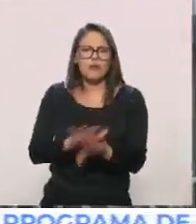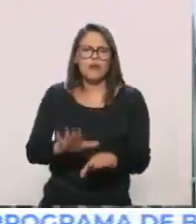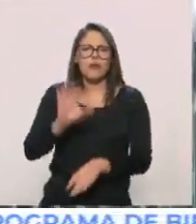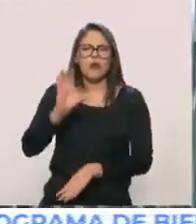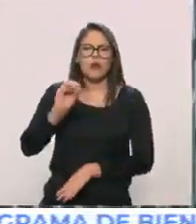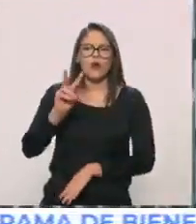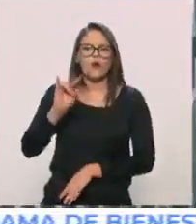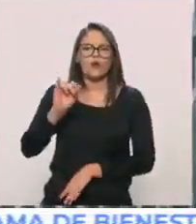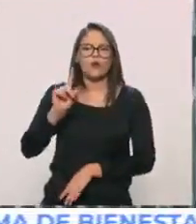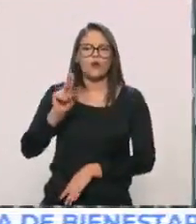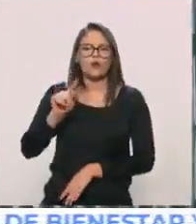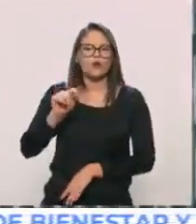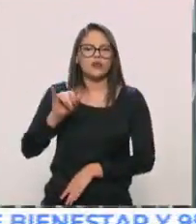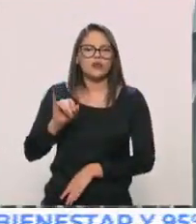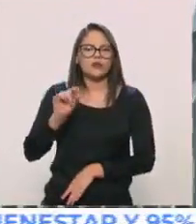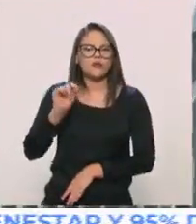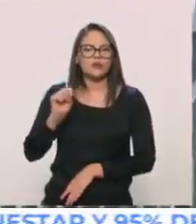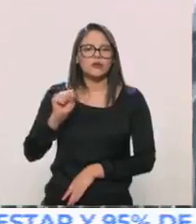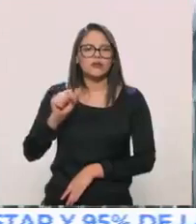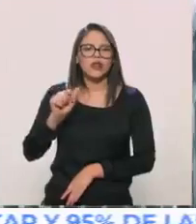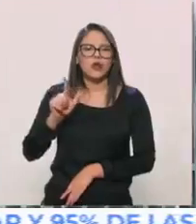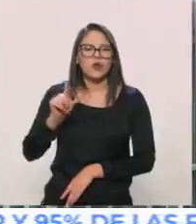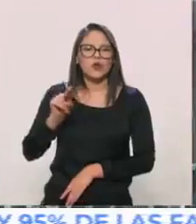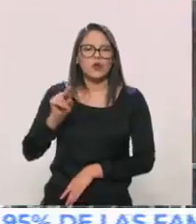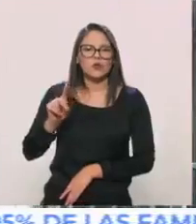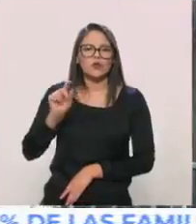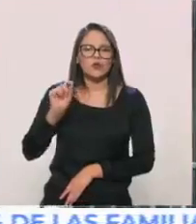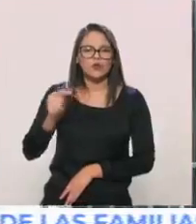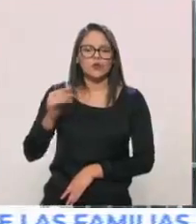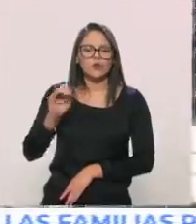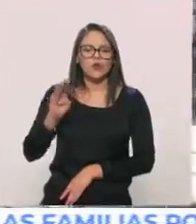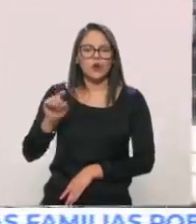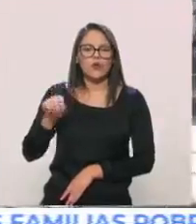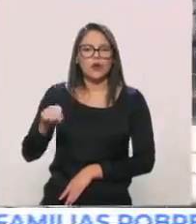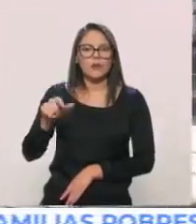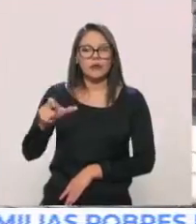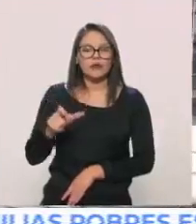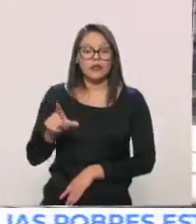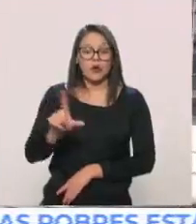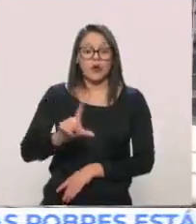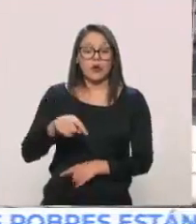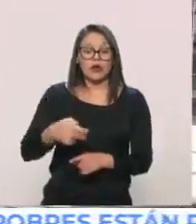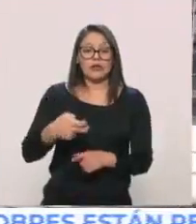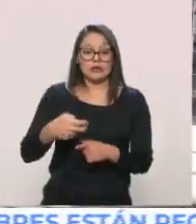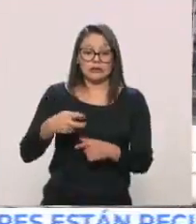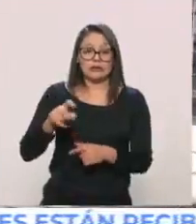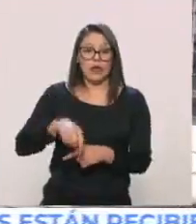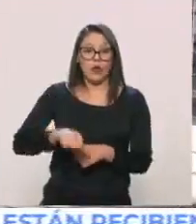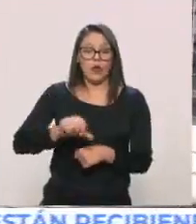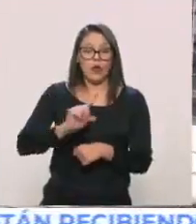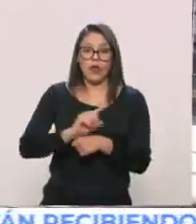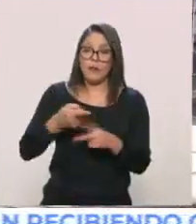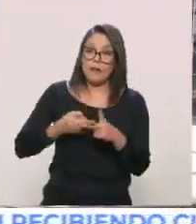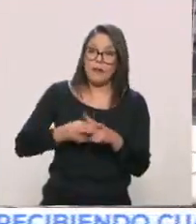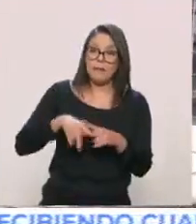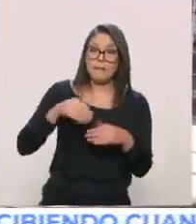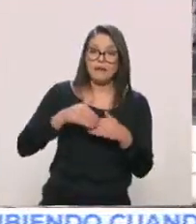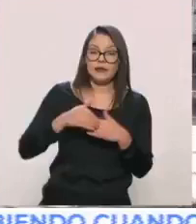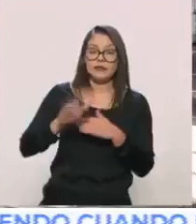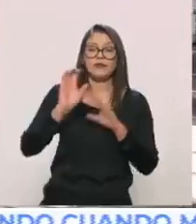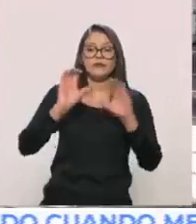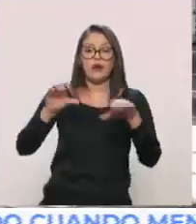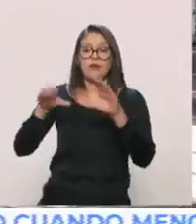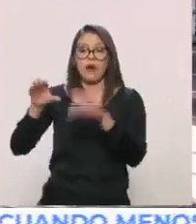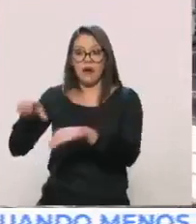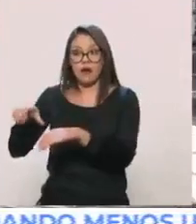coviduty.salud.gov.mx y a partir de este lunes iniciarán las contrataciones. Conforme vayan siendo contratados, se les capacitará y